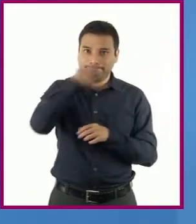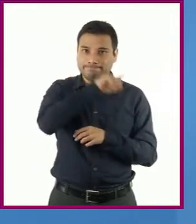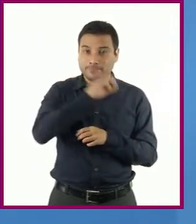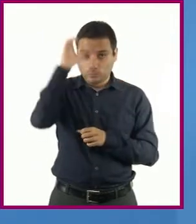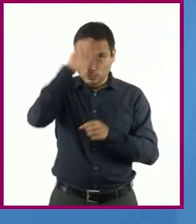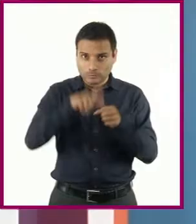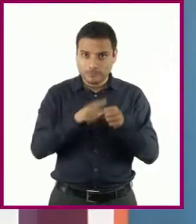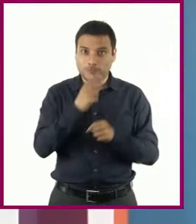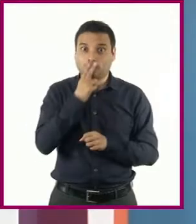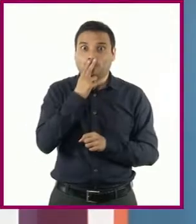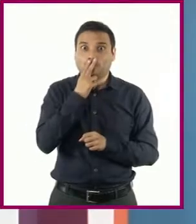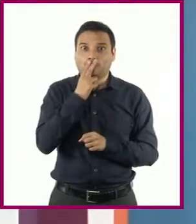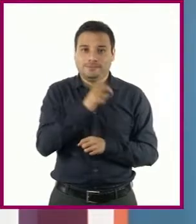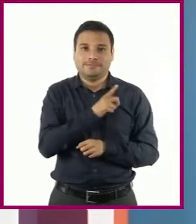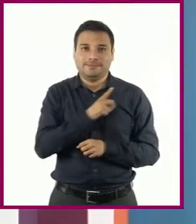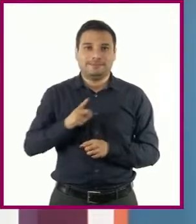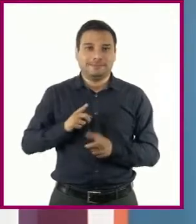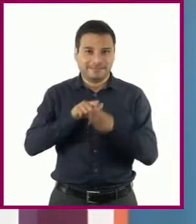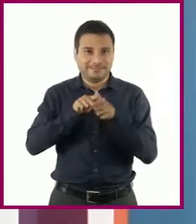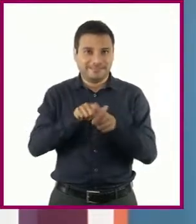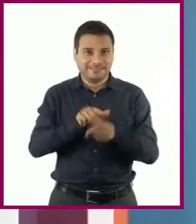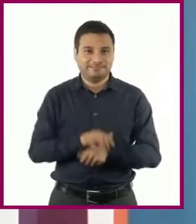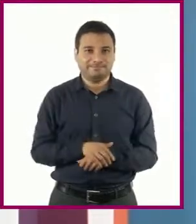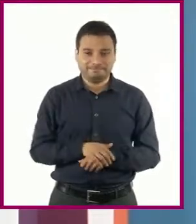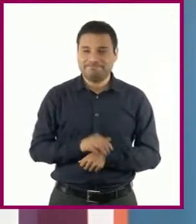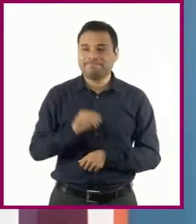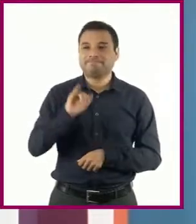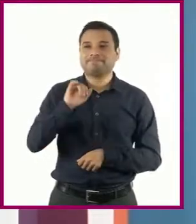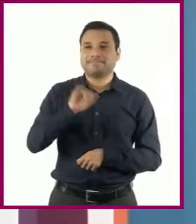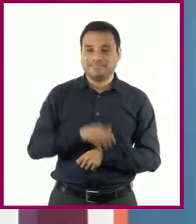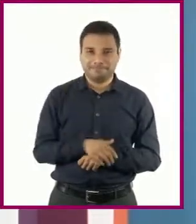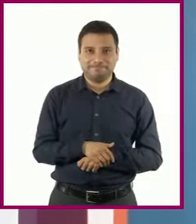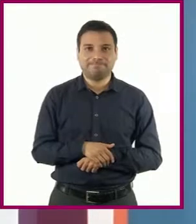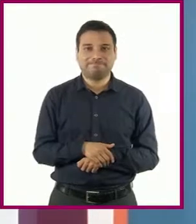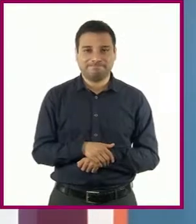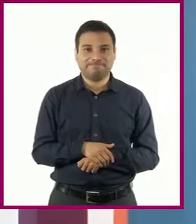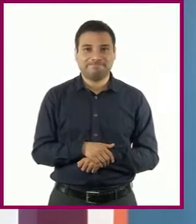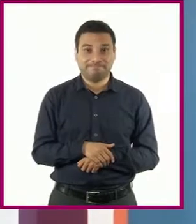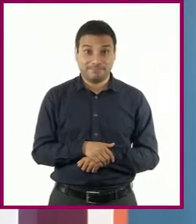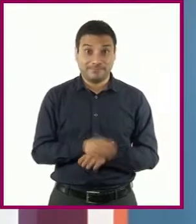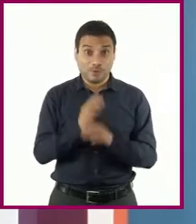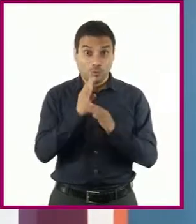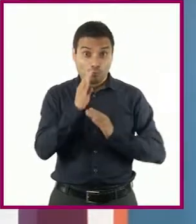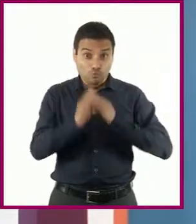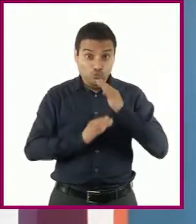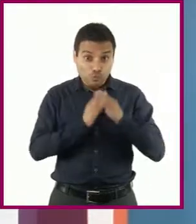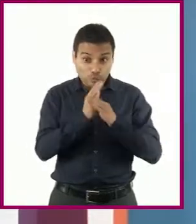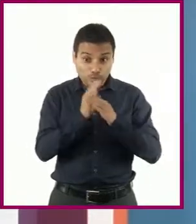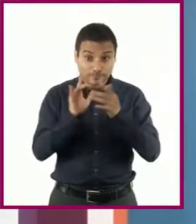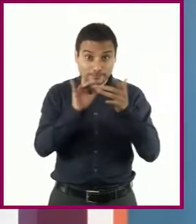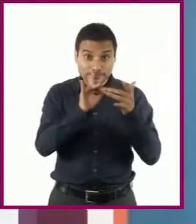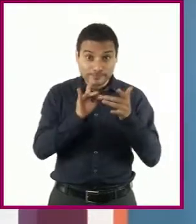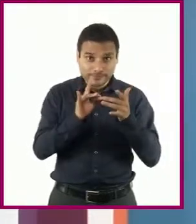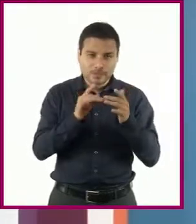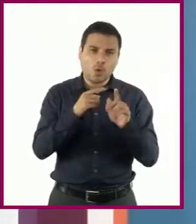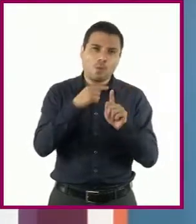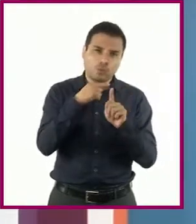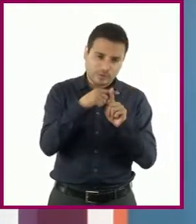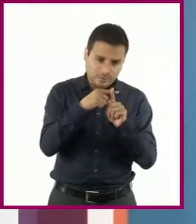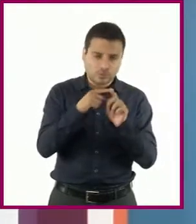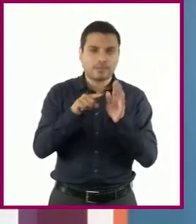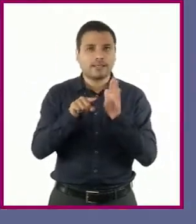rasgos culturales. Efectivamente. Como podemos apreciar, la globalización tiene tanto aspectos positivos